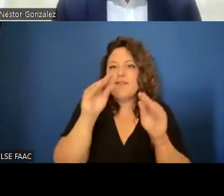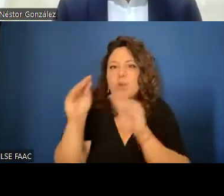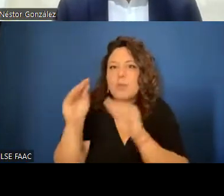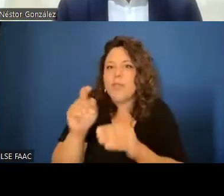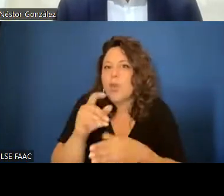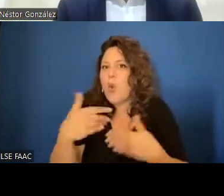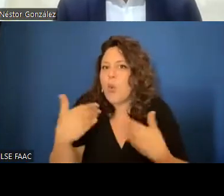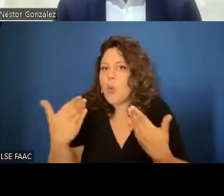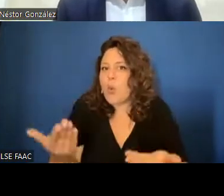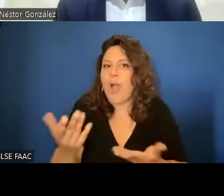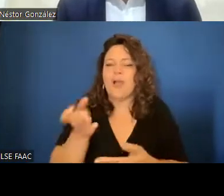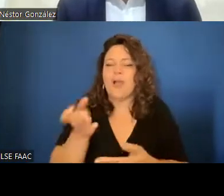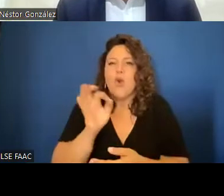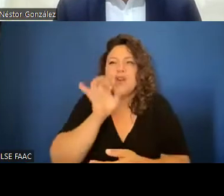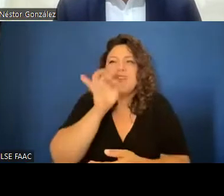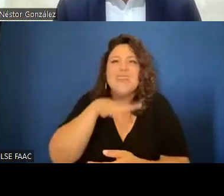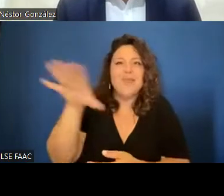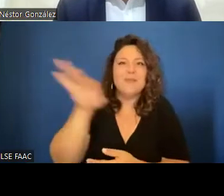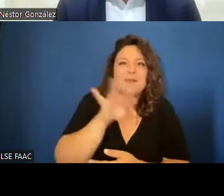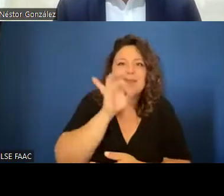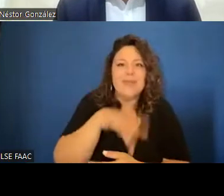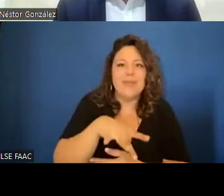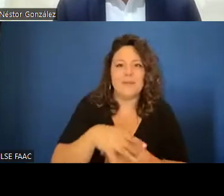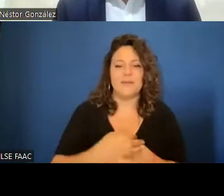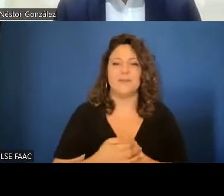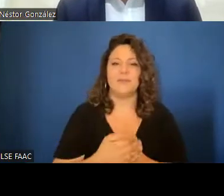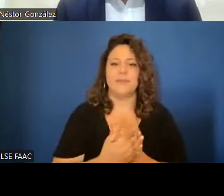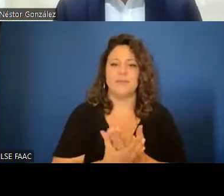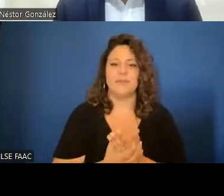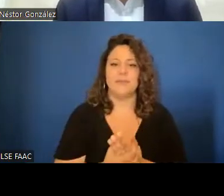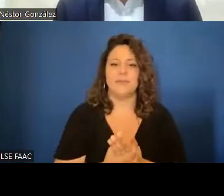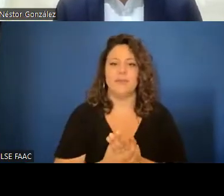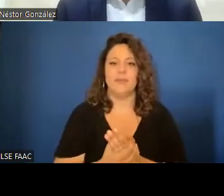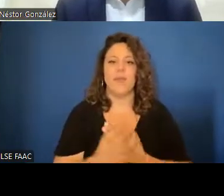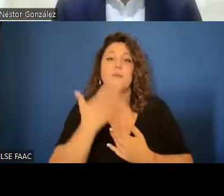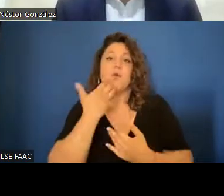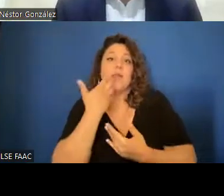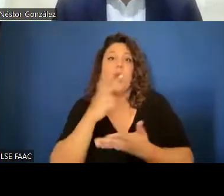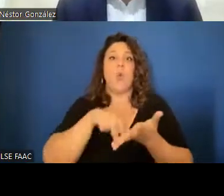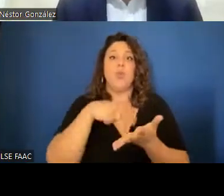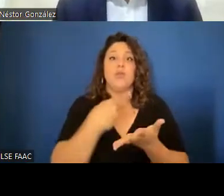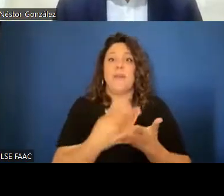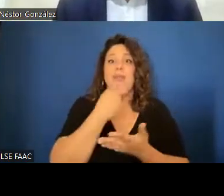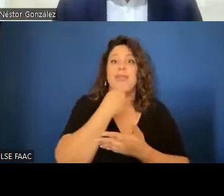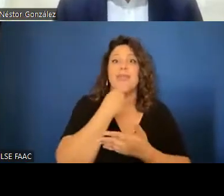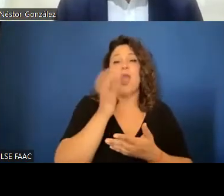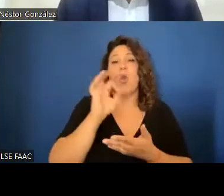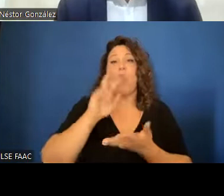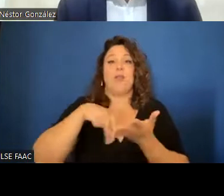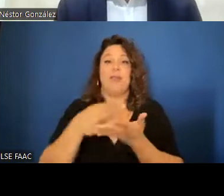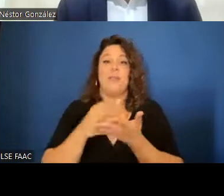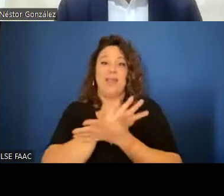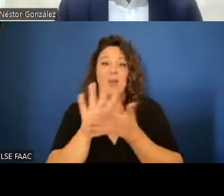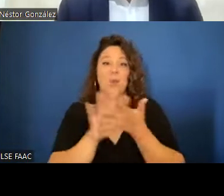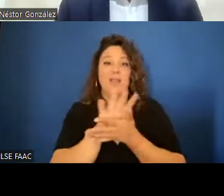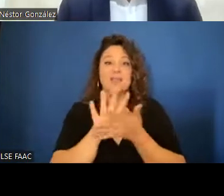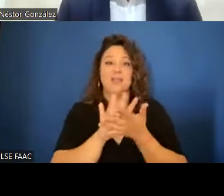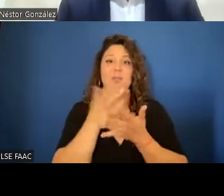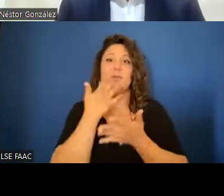Otras cuestiones que existen, pues muchas veces el enfrentarse a